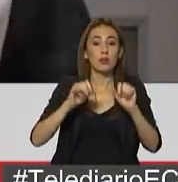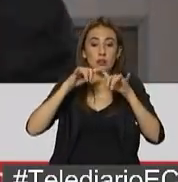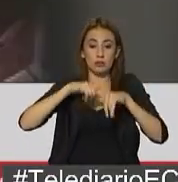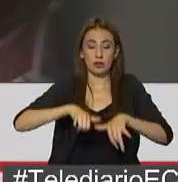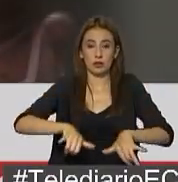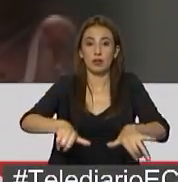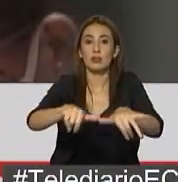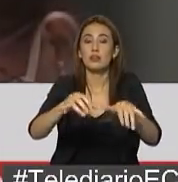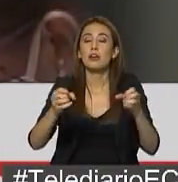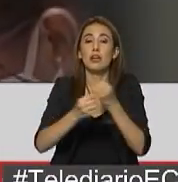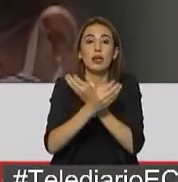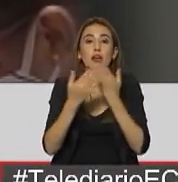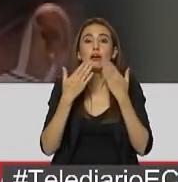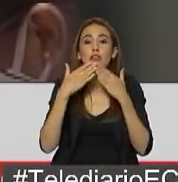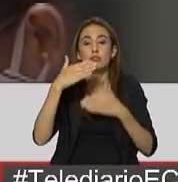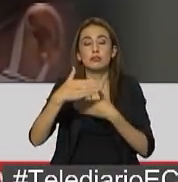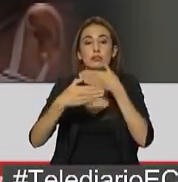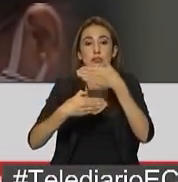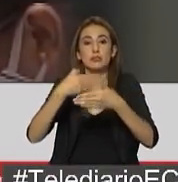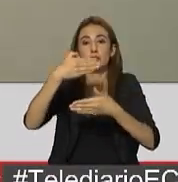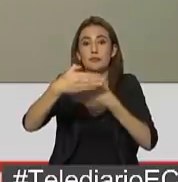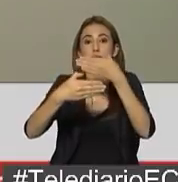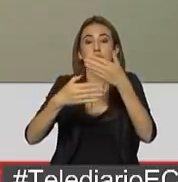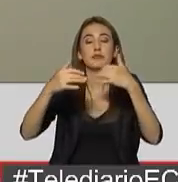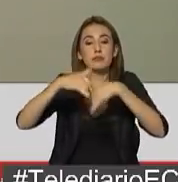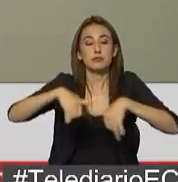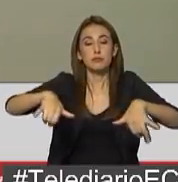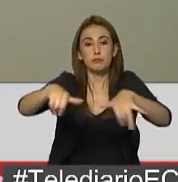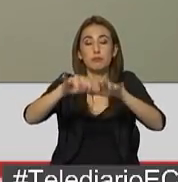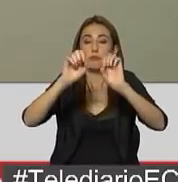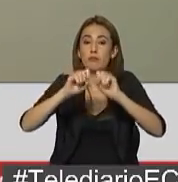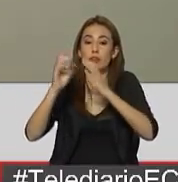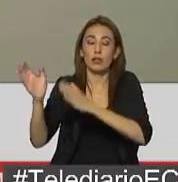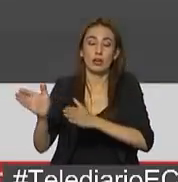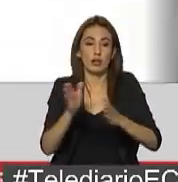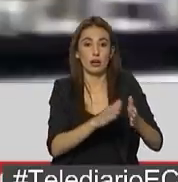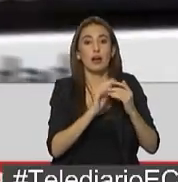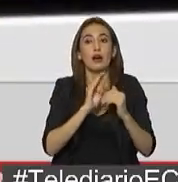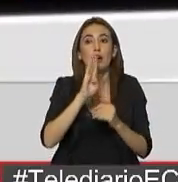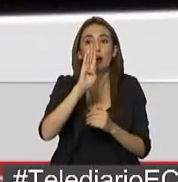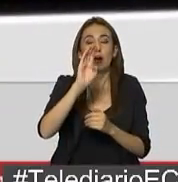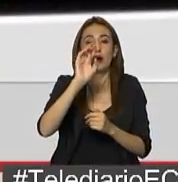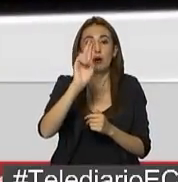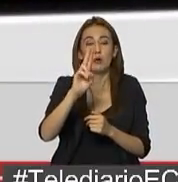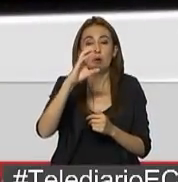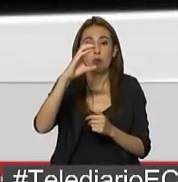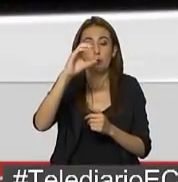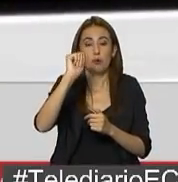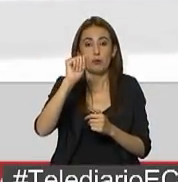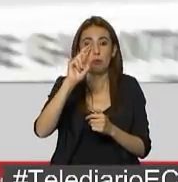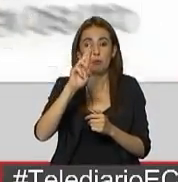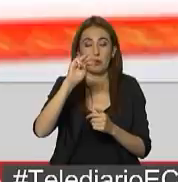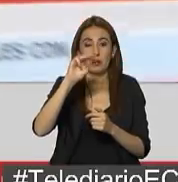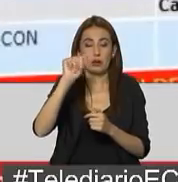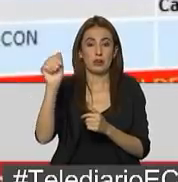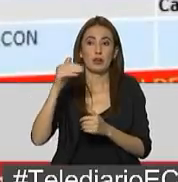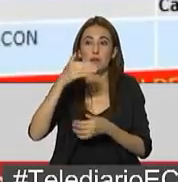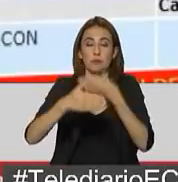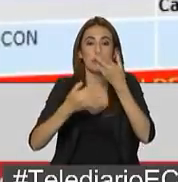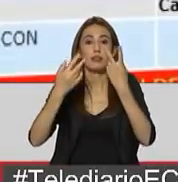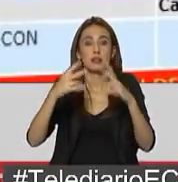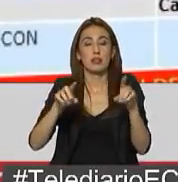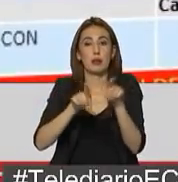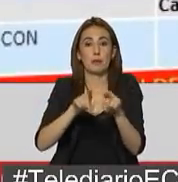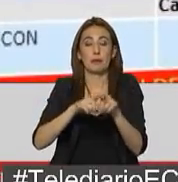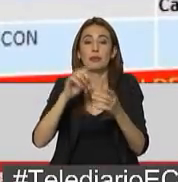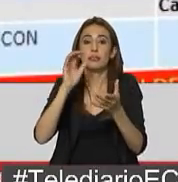competencia en delito flagrante, haya emitido una orden de captura contra Bucaram Puley. Pero el pedido no es solo para él, sino también para